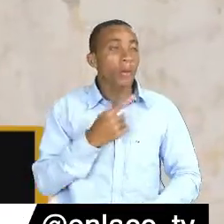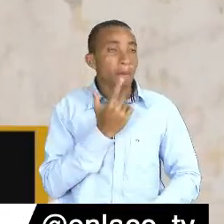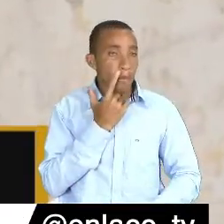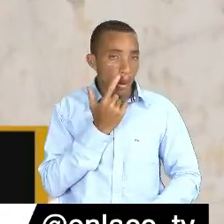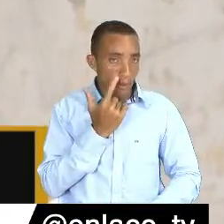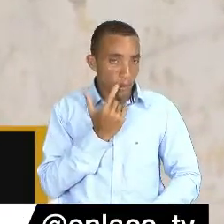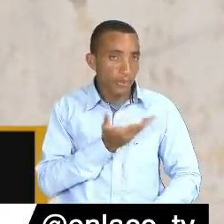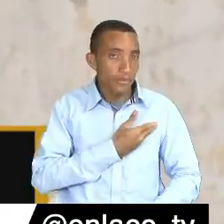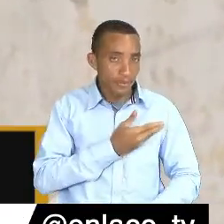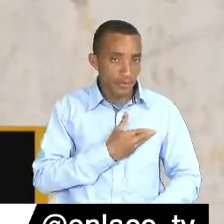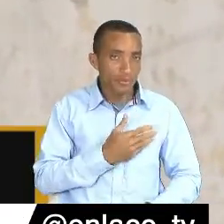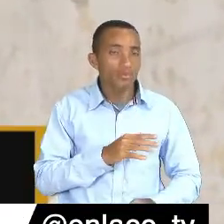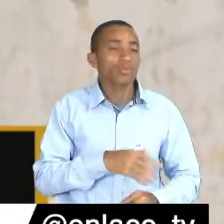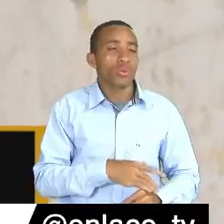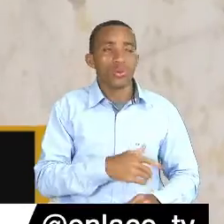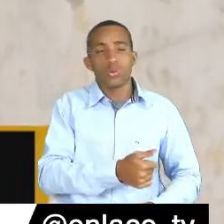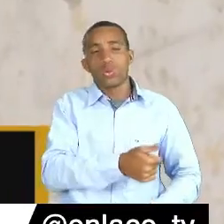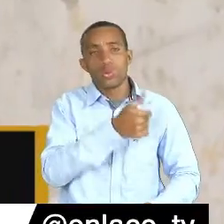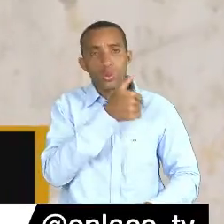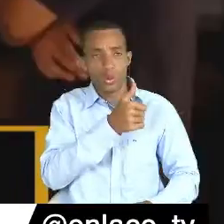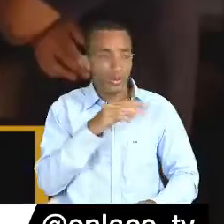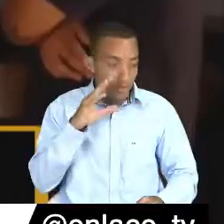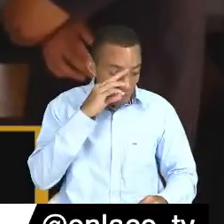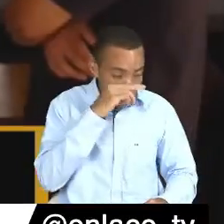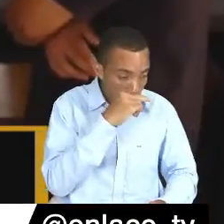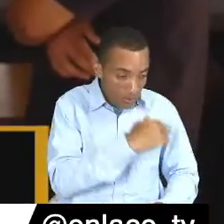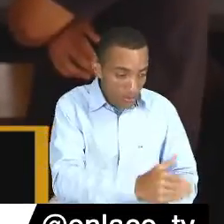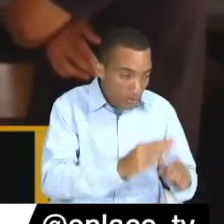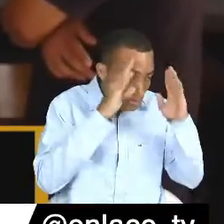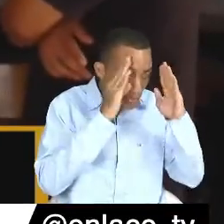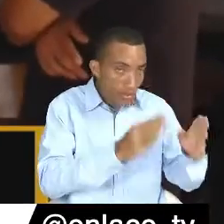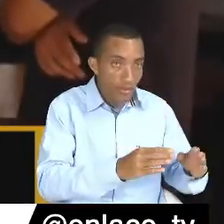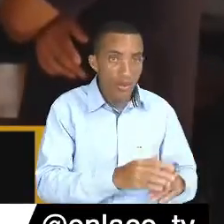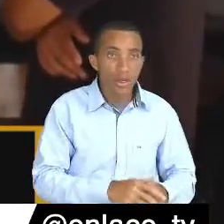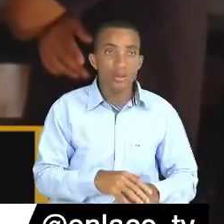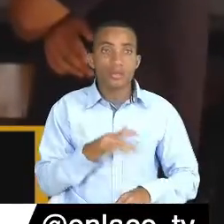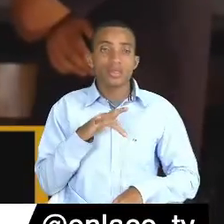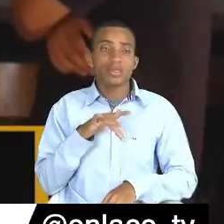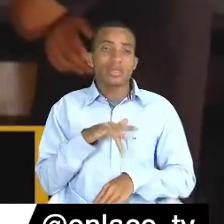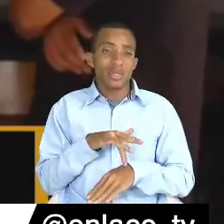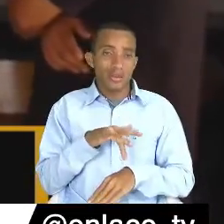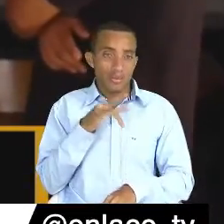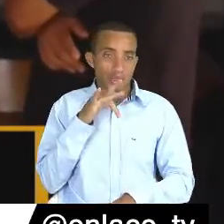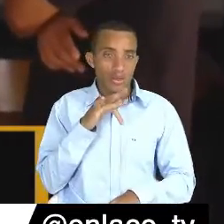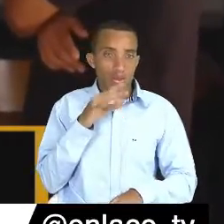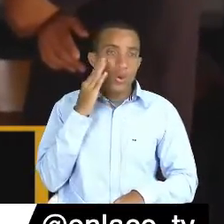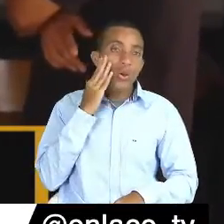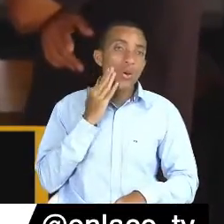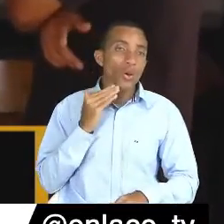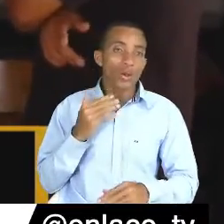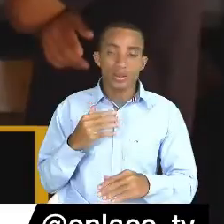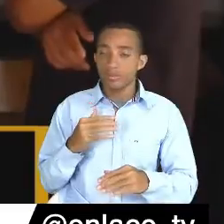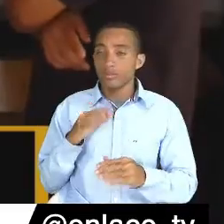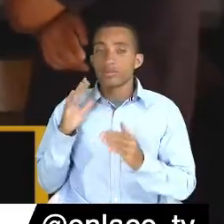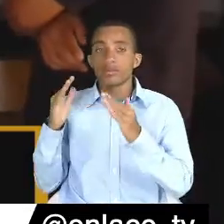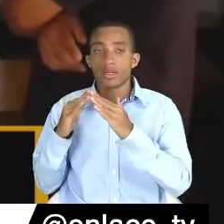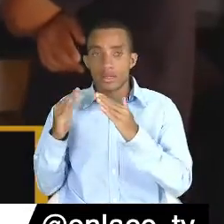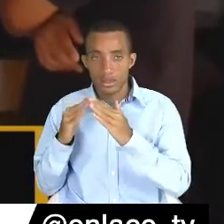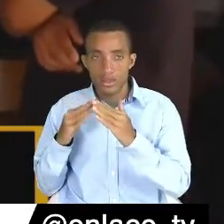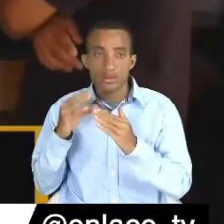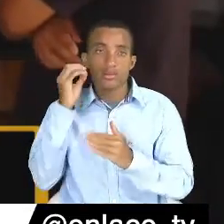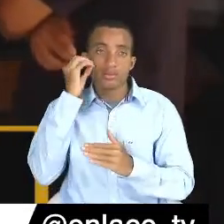cuenta y pendientes sobre los niños. El toque de queda sería una medida excelente para que todos los menores estén en sus hogares